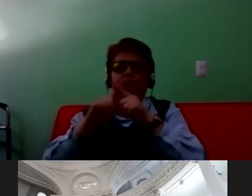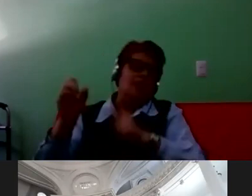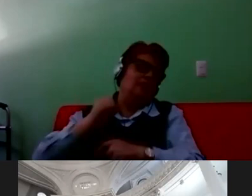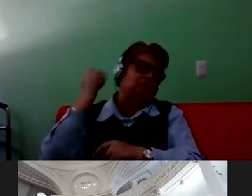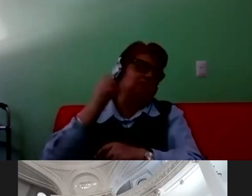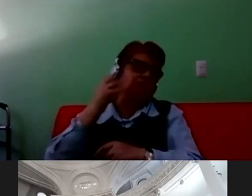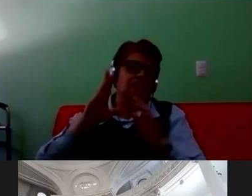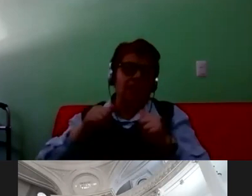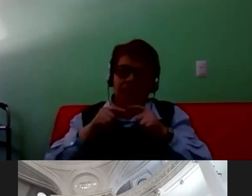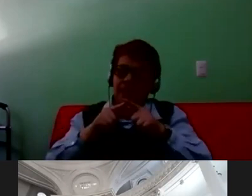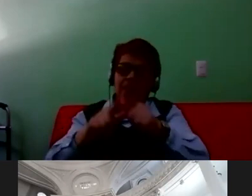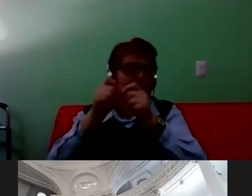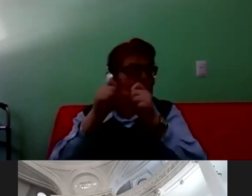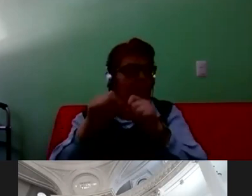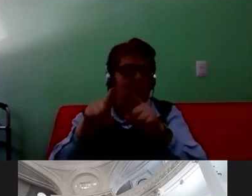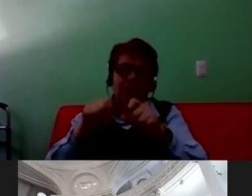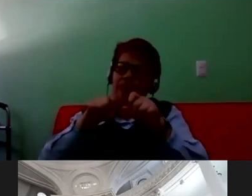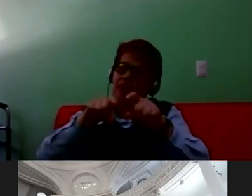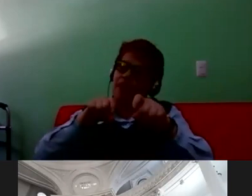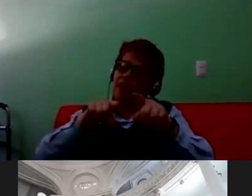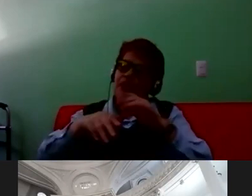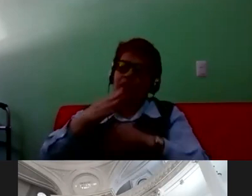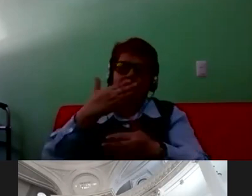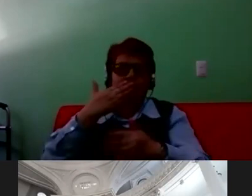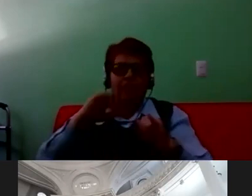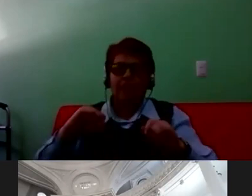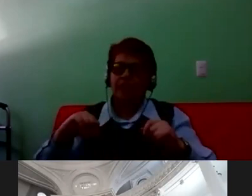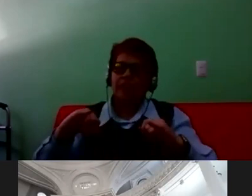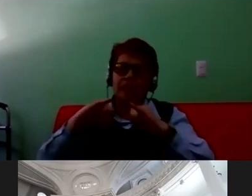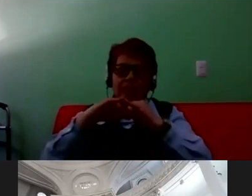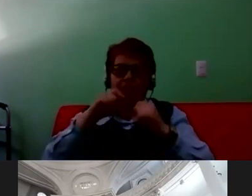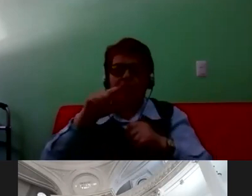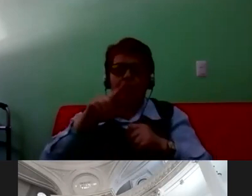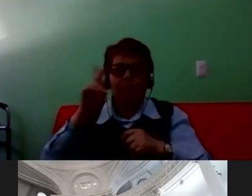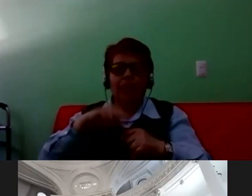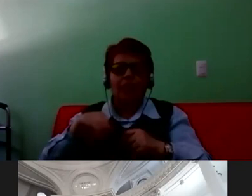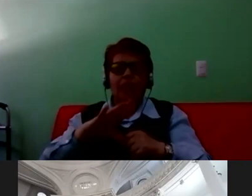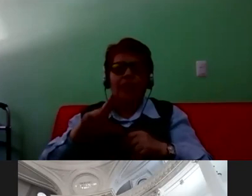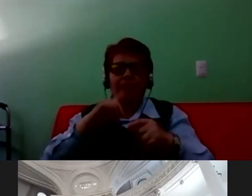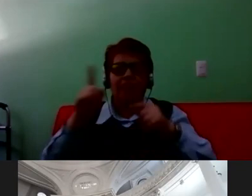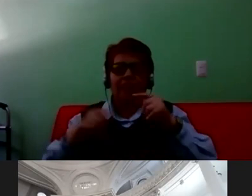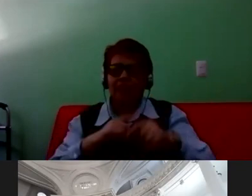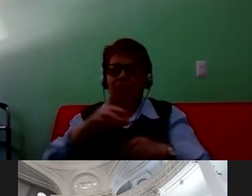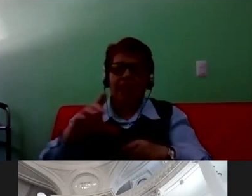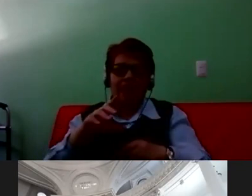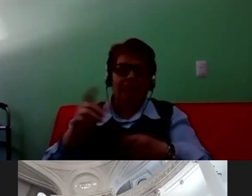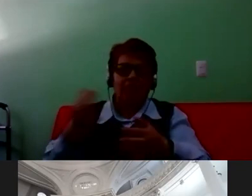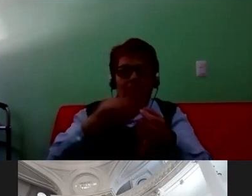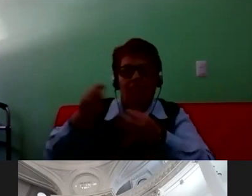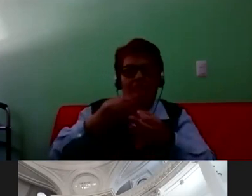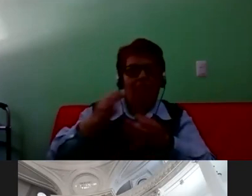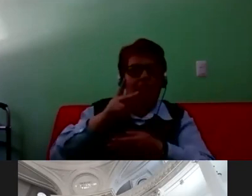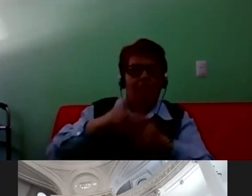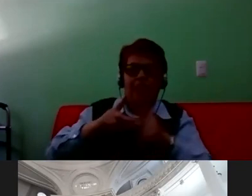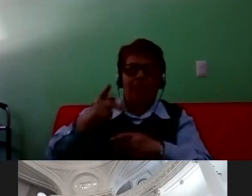ha permanecido hasta ahora en un limbo institucional o en el peor de los casos en la espiral del clientelismo partidista.